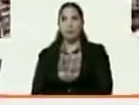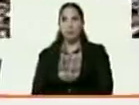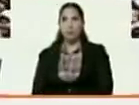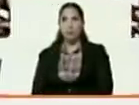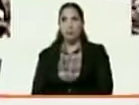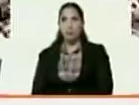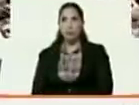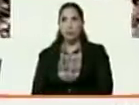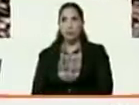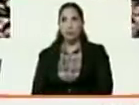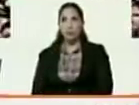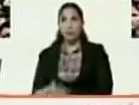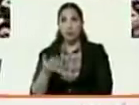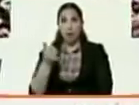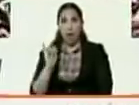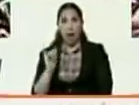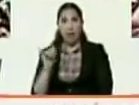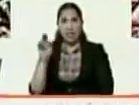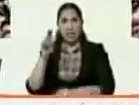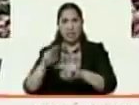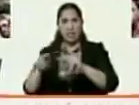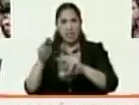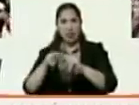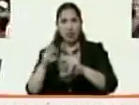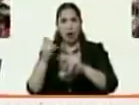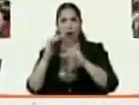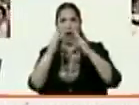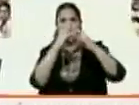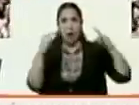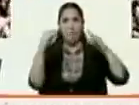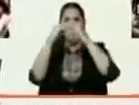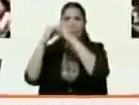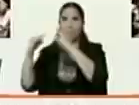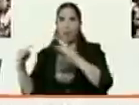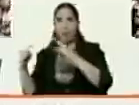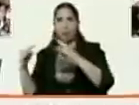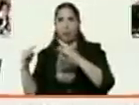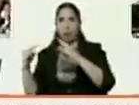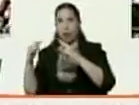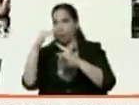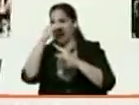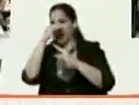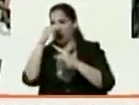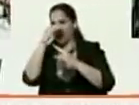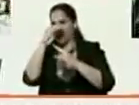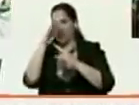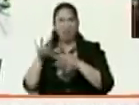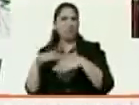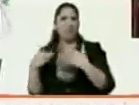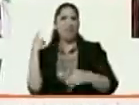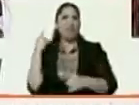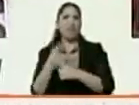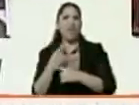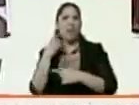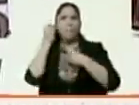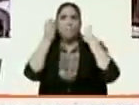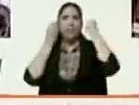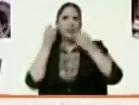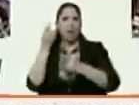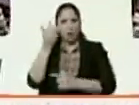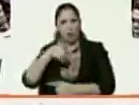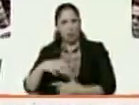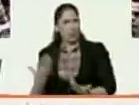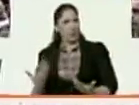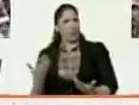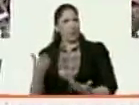si están niños en un campamento de terroristas, ¿qué debe suponer uno? O sea,